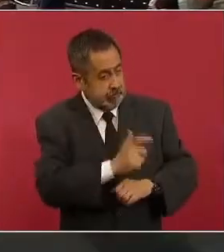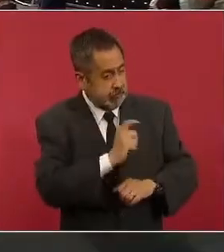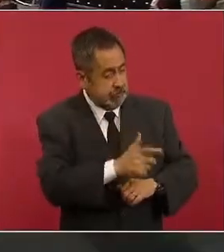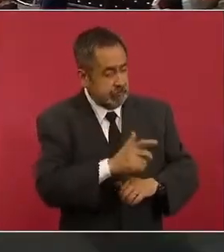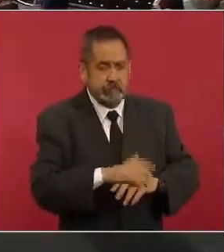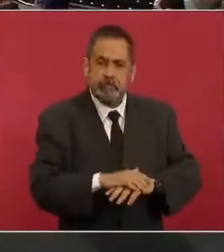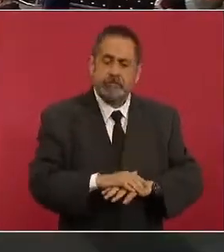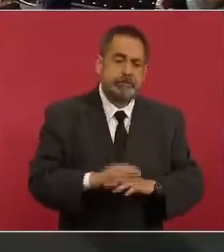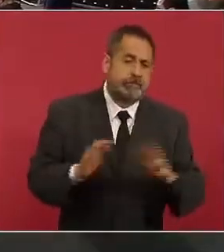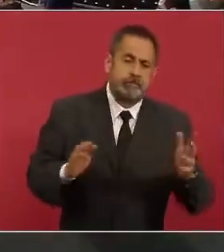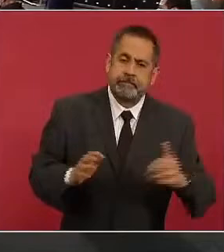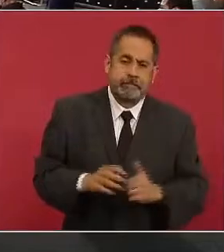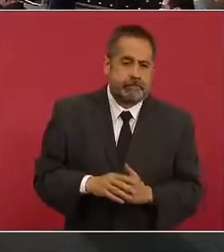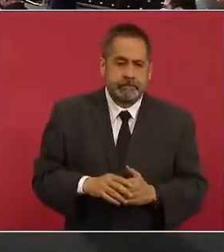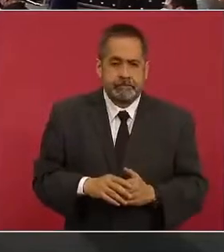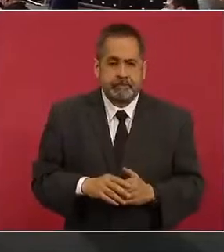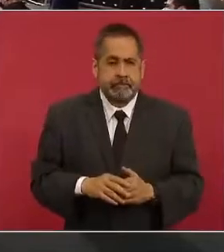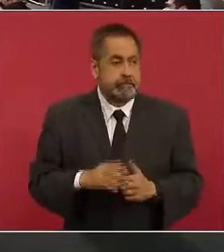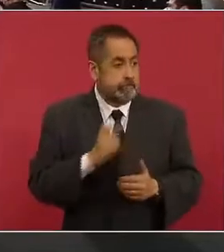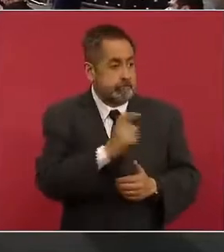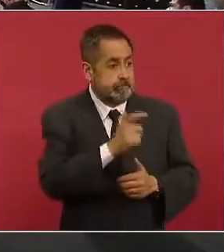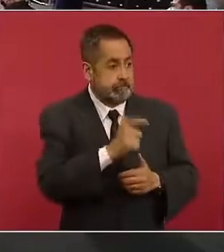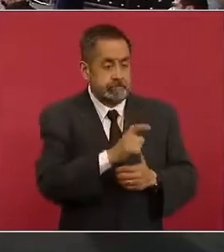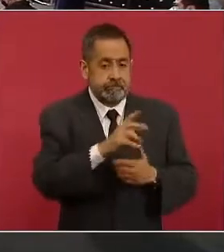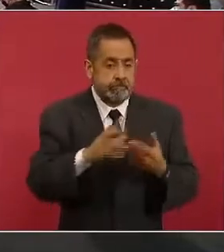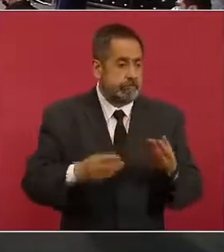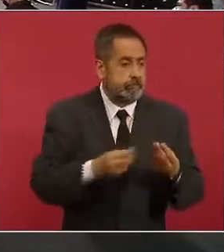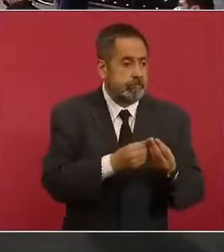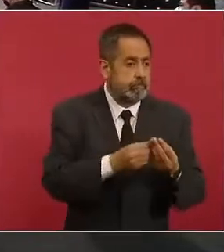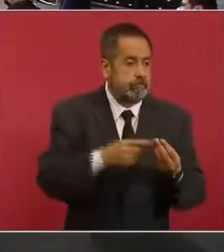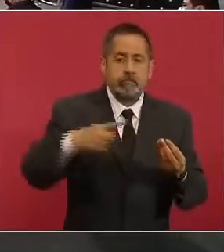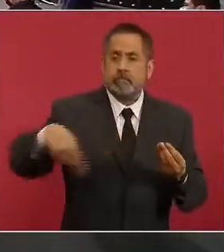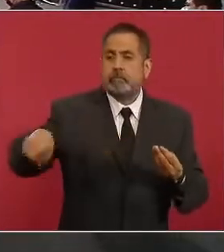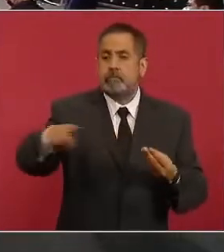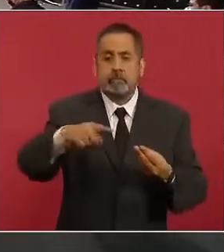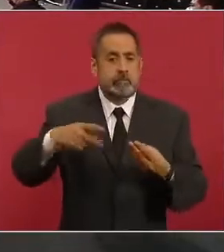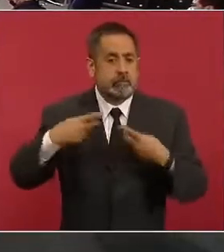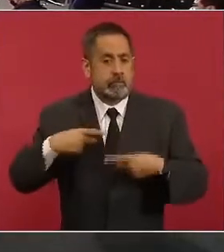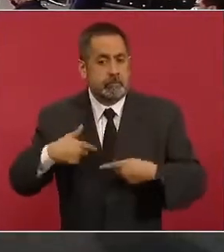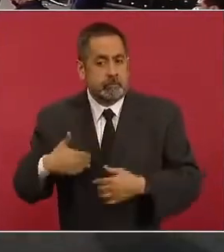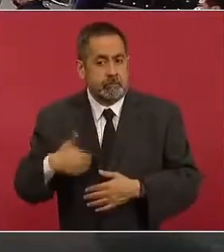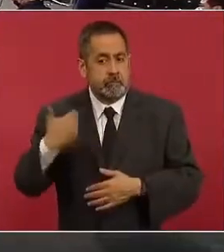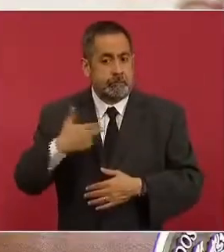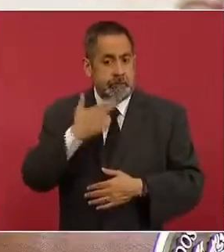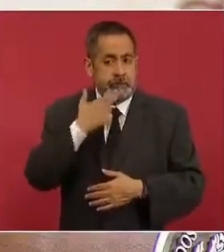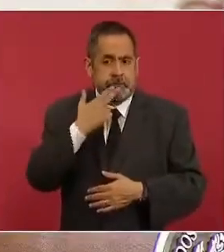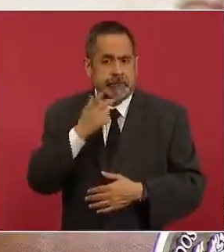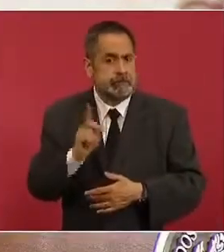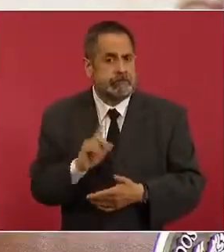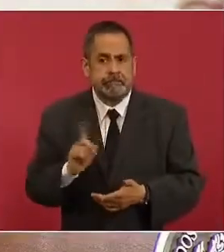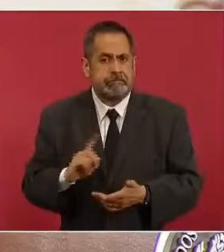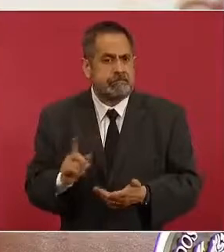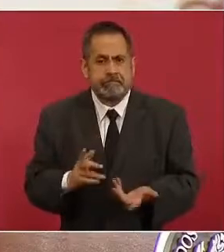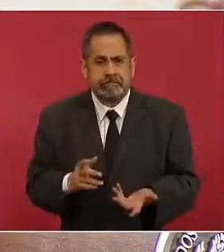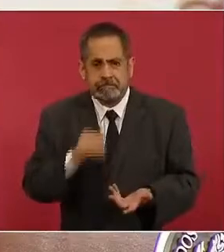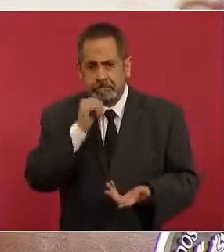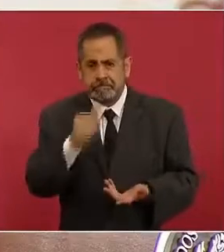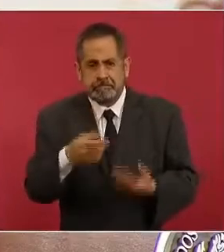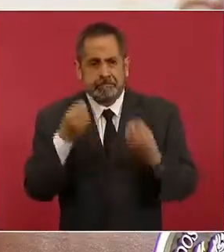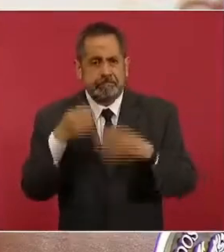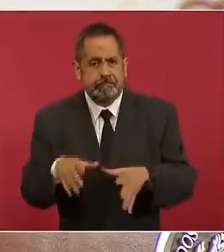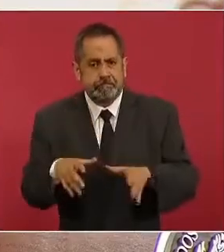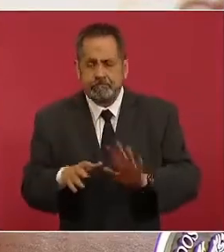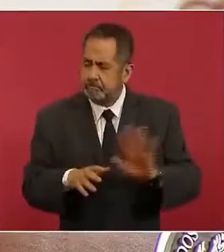y se tiene que entregar un subsidio, no a la gente. Nosotros estamos apoyando a la gente con